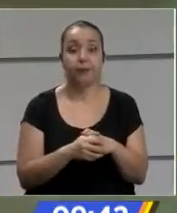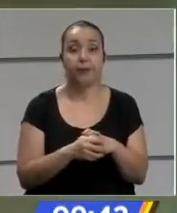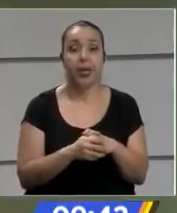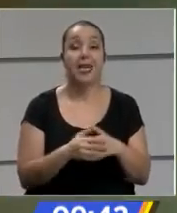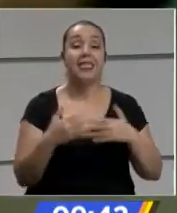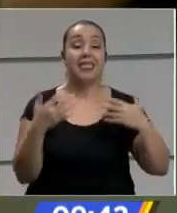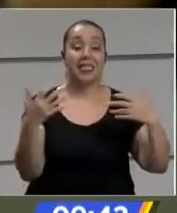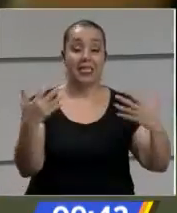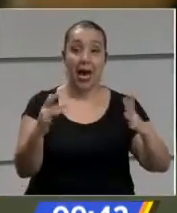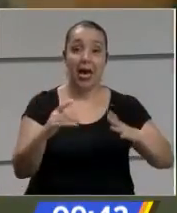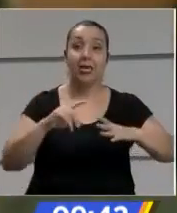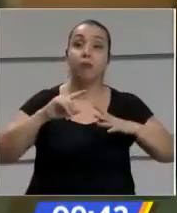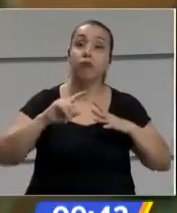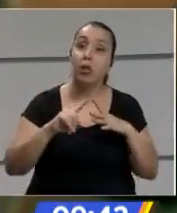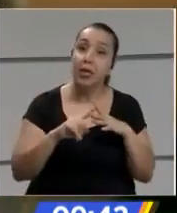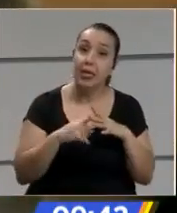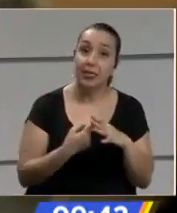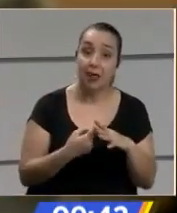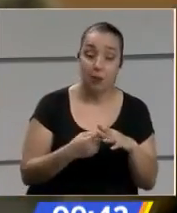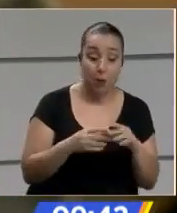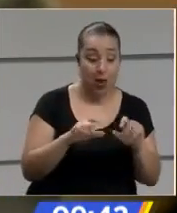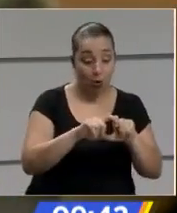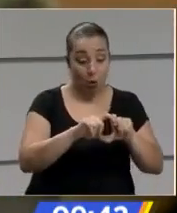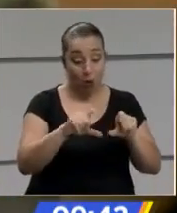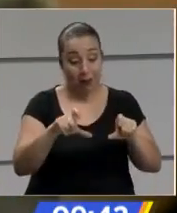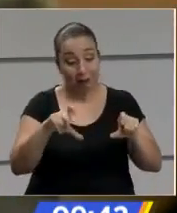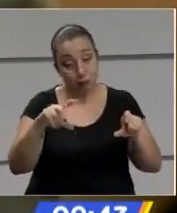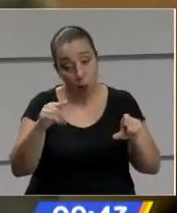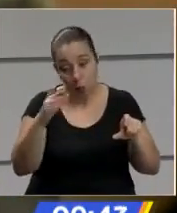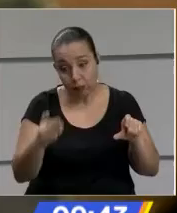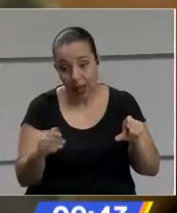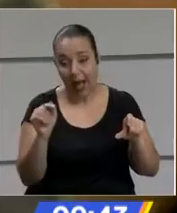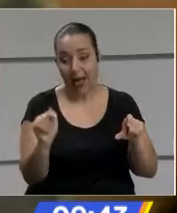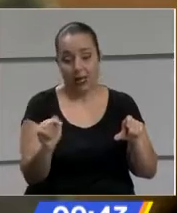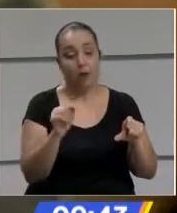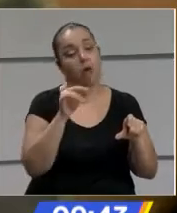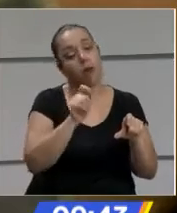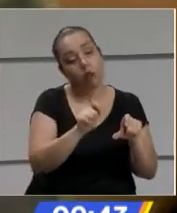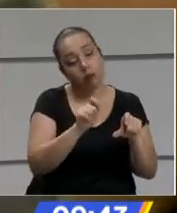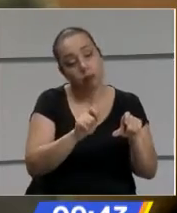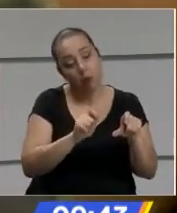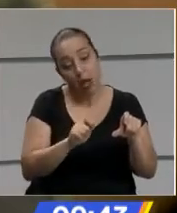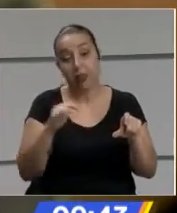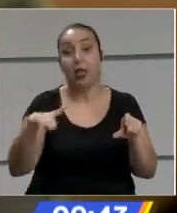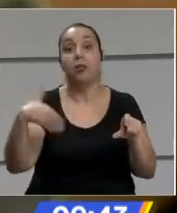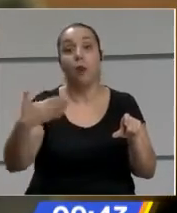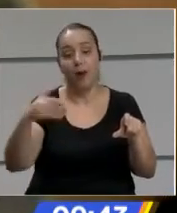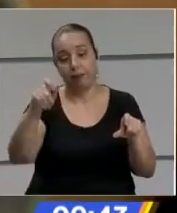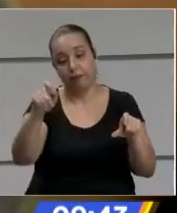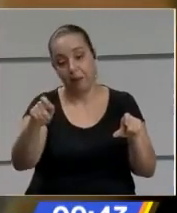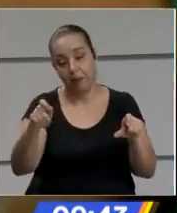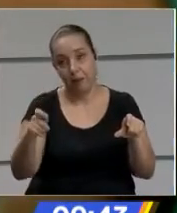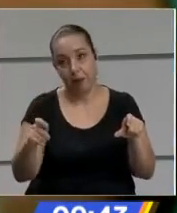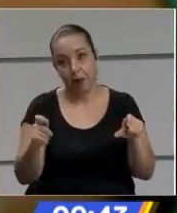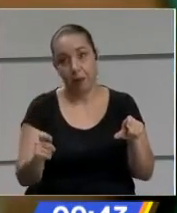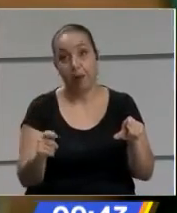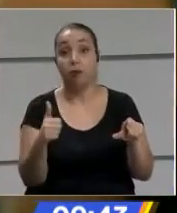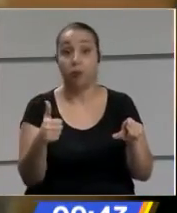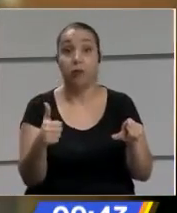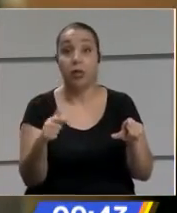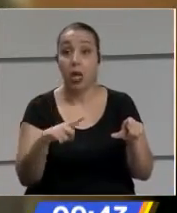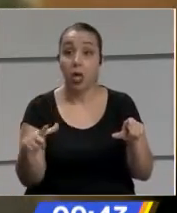E iniciamos el marcaje, pero en la parte de arriba. ¿Lo ven? Centímetro a centímetro. Sergio, ¿ya lo hiciste? ¿Sí?